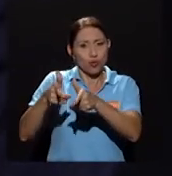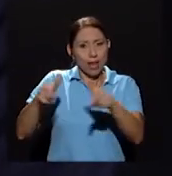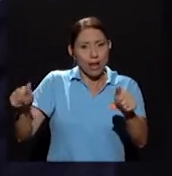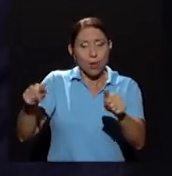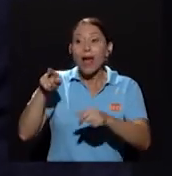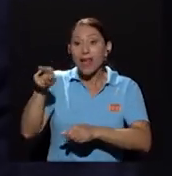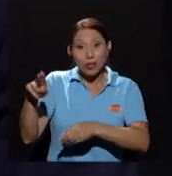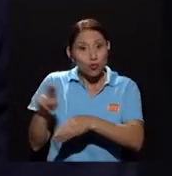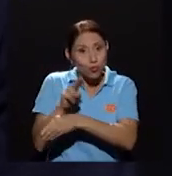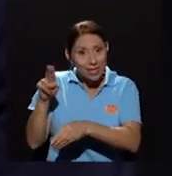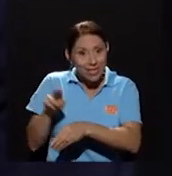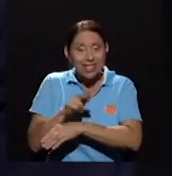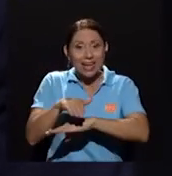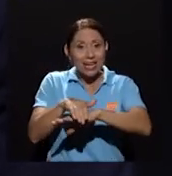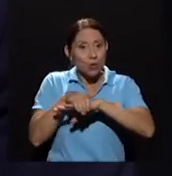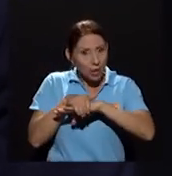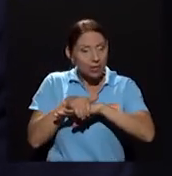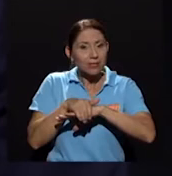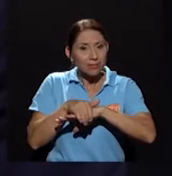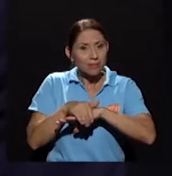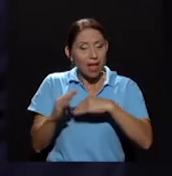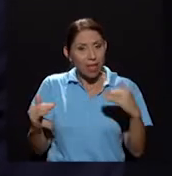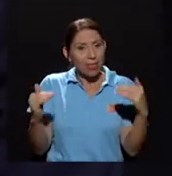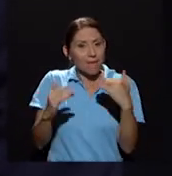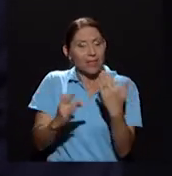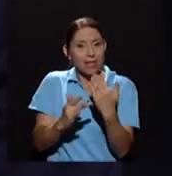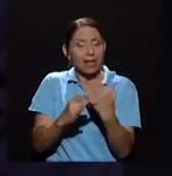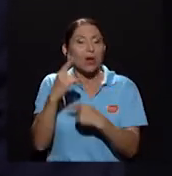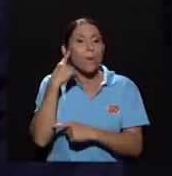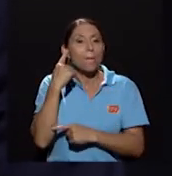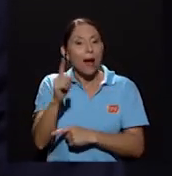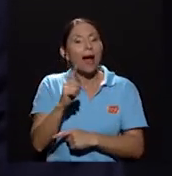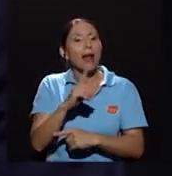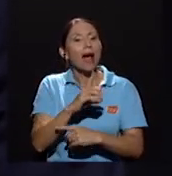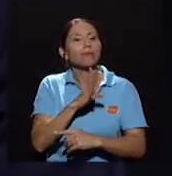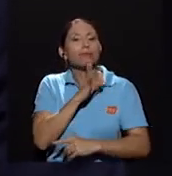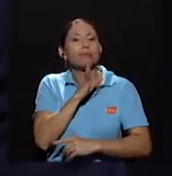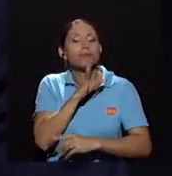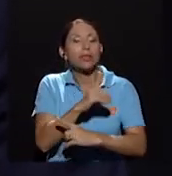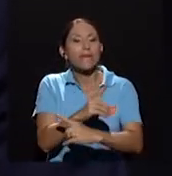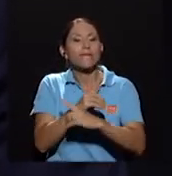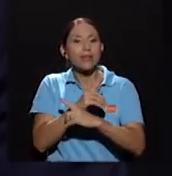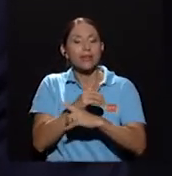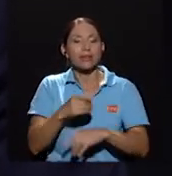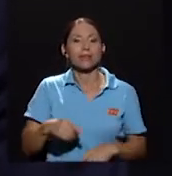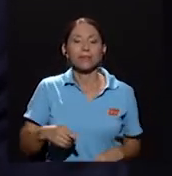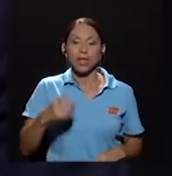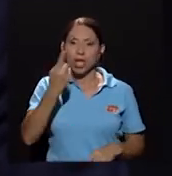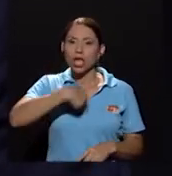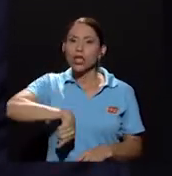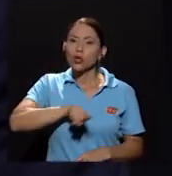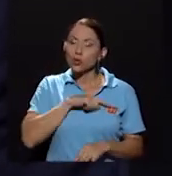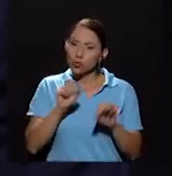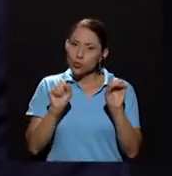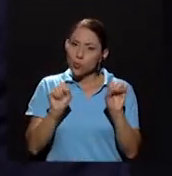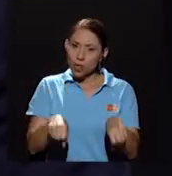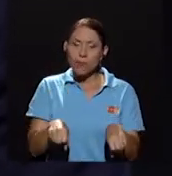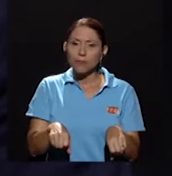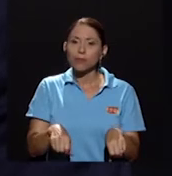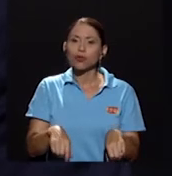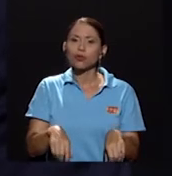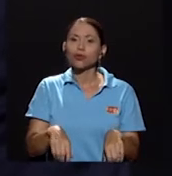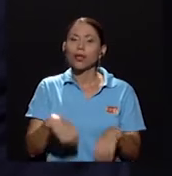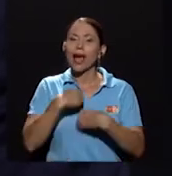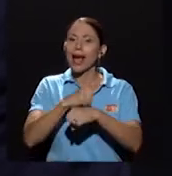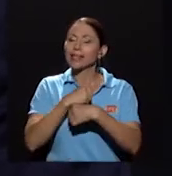utilizan el inglés con frecuencia a nivel técnico para para defender y pudimos efectuar yo me atrevería a decir